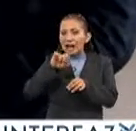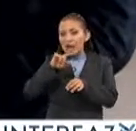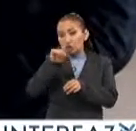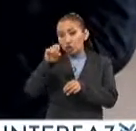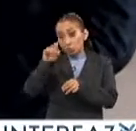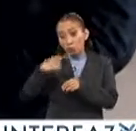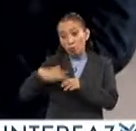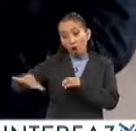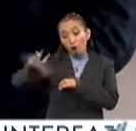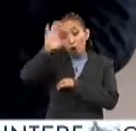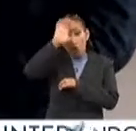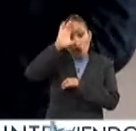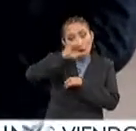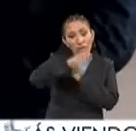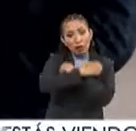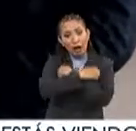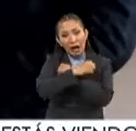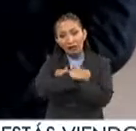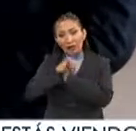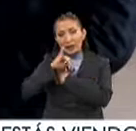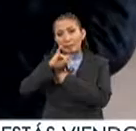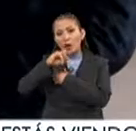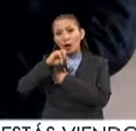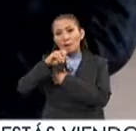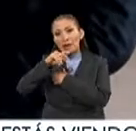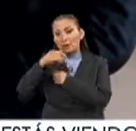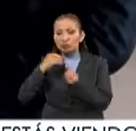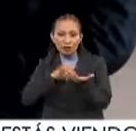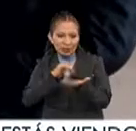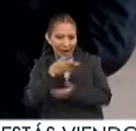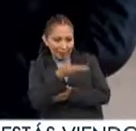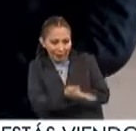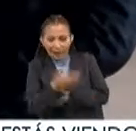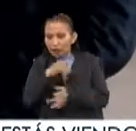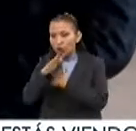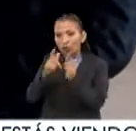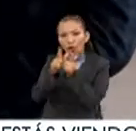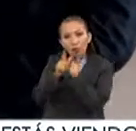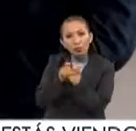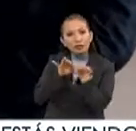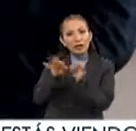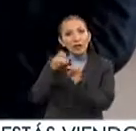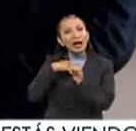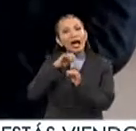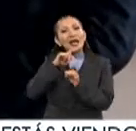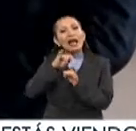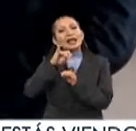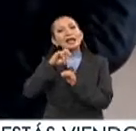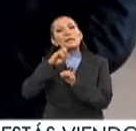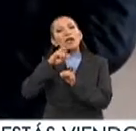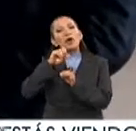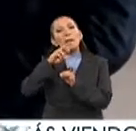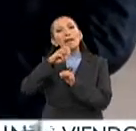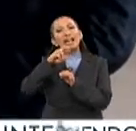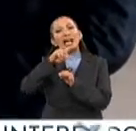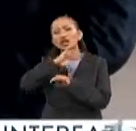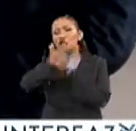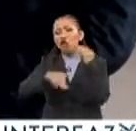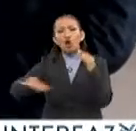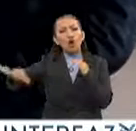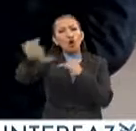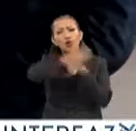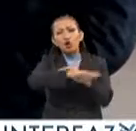los medios públicos, culturales y educativos en Iberoamérica. Muchas gracias a ti, a todo el grupo de trabajo, al canal iberoamericano y a todos los